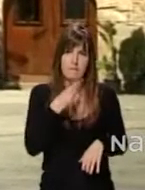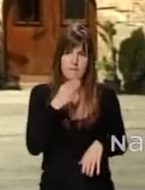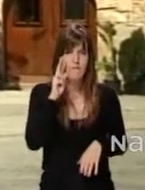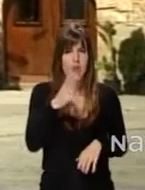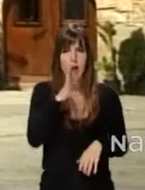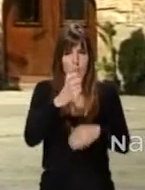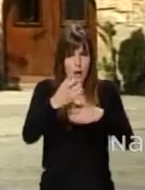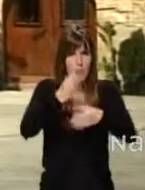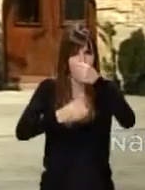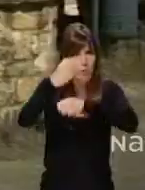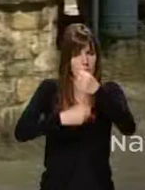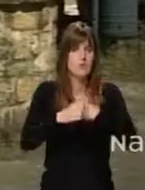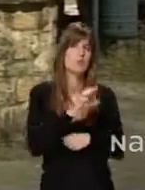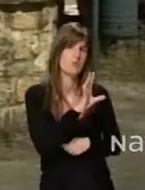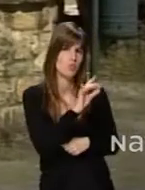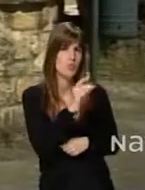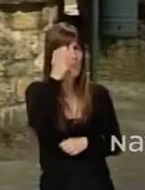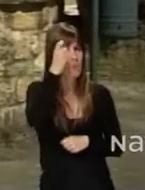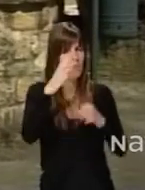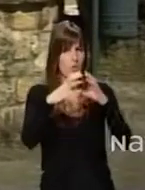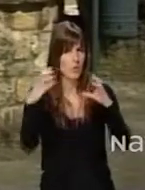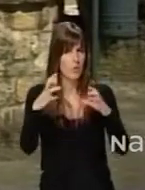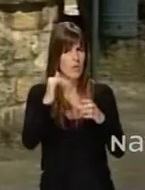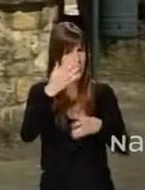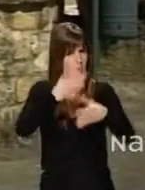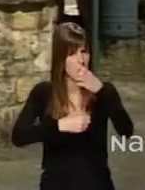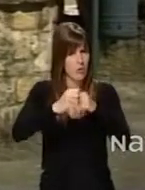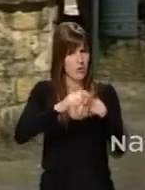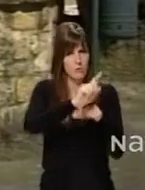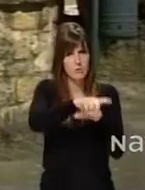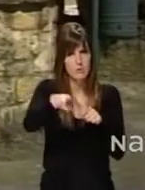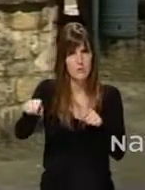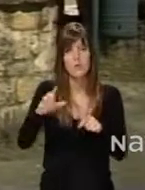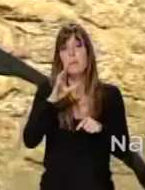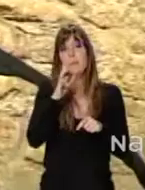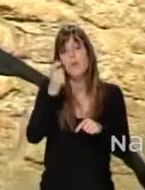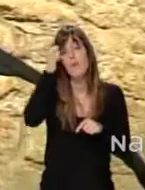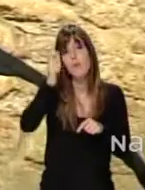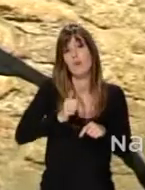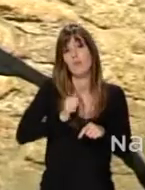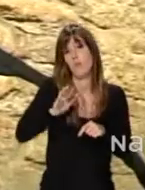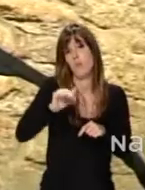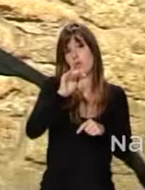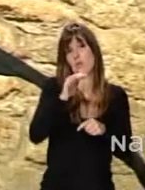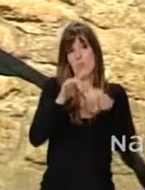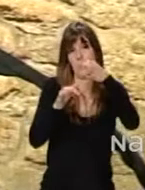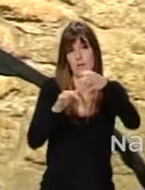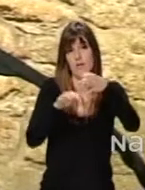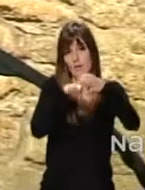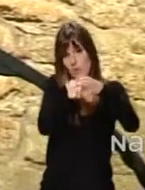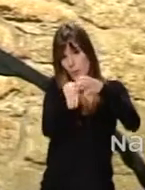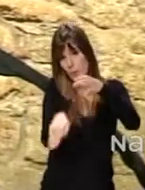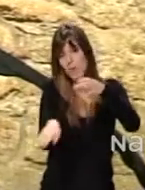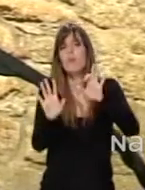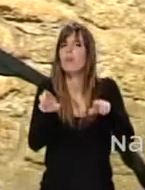el agua? Pues hay muchos pozos en todo Urroz, aunque parezca mentira, Urroz está en un alto. Pero hay muchísimos pozos